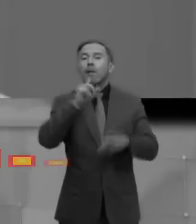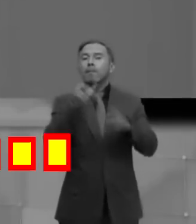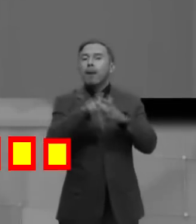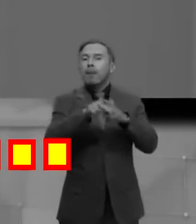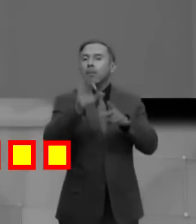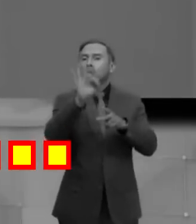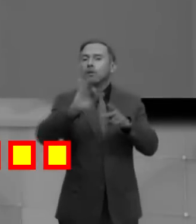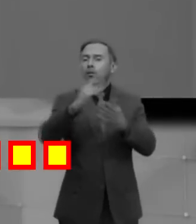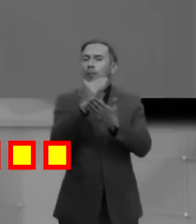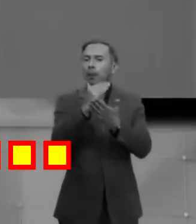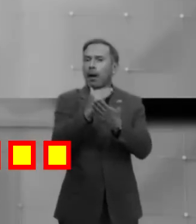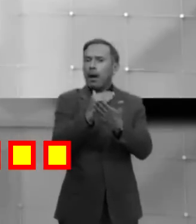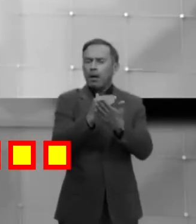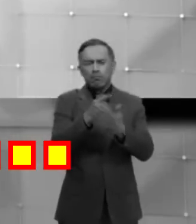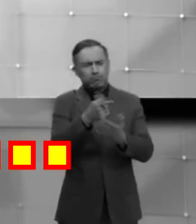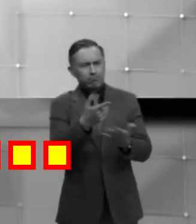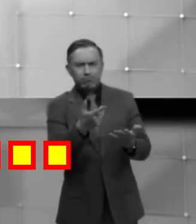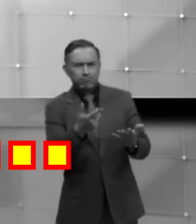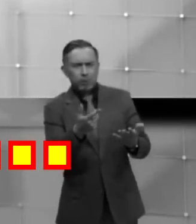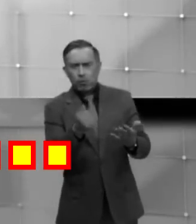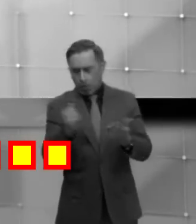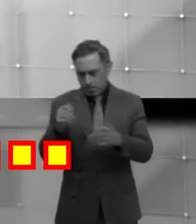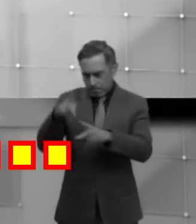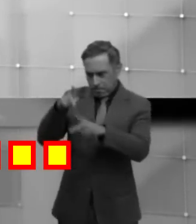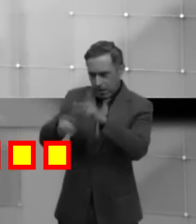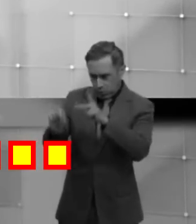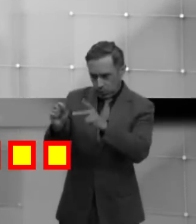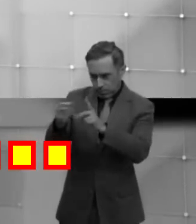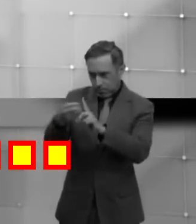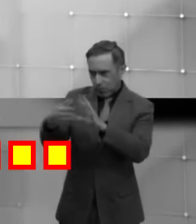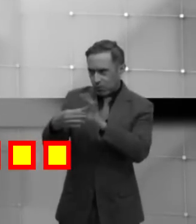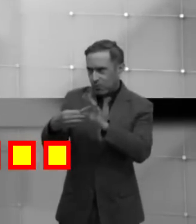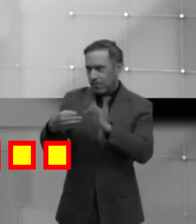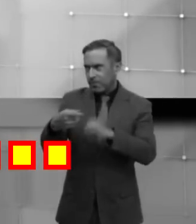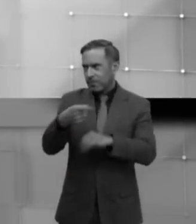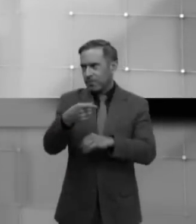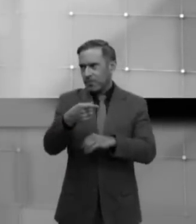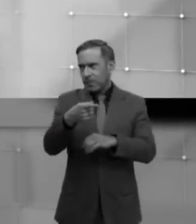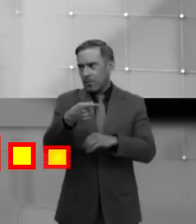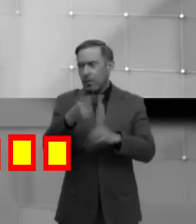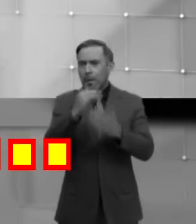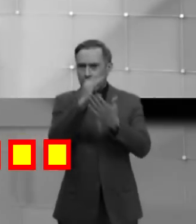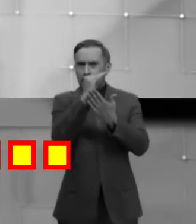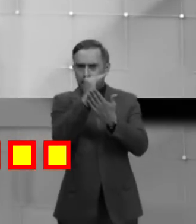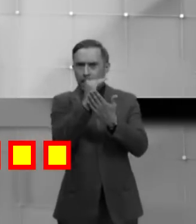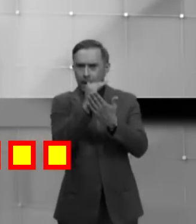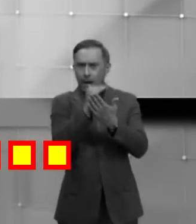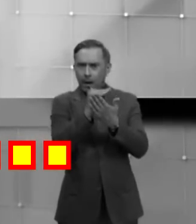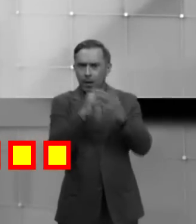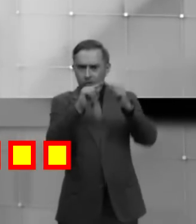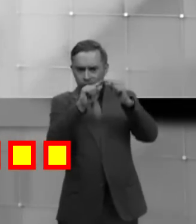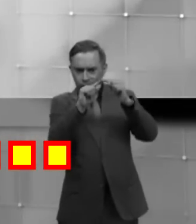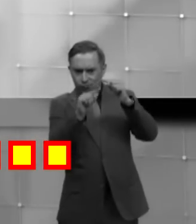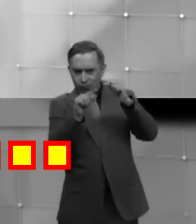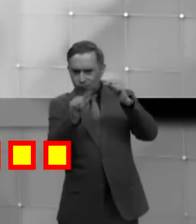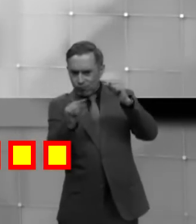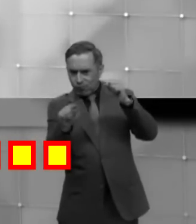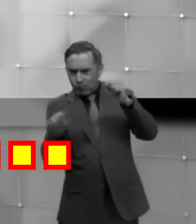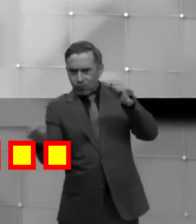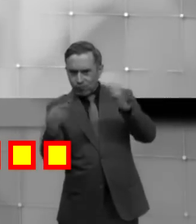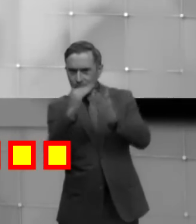son siempre te permites continuar pero son cifras no mira final bien a la baja hay una tendencia hacia abajo